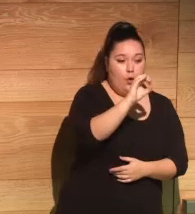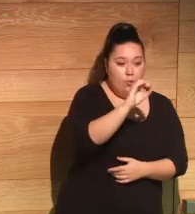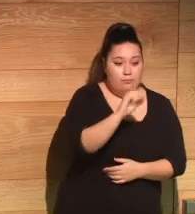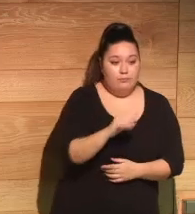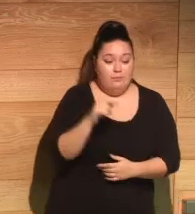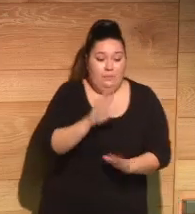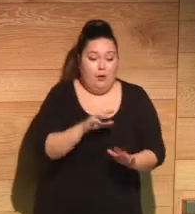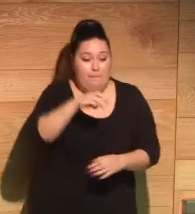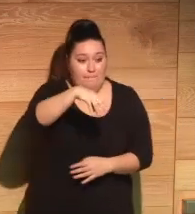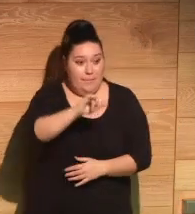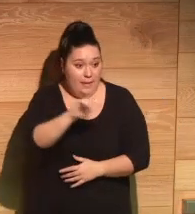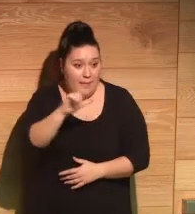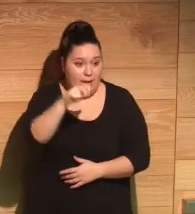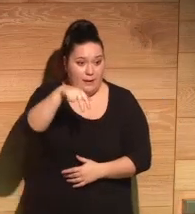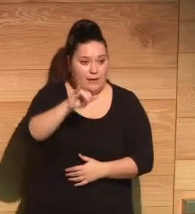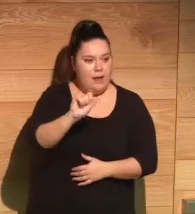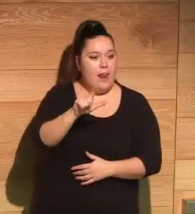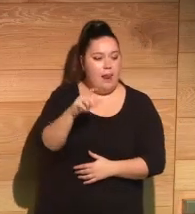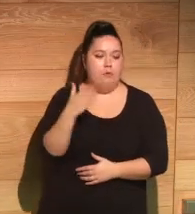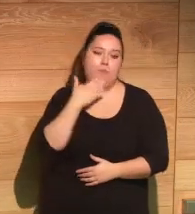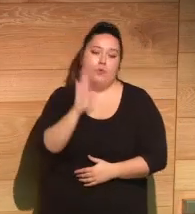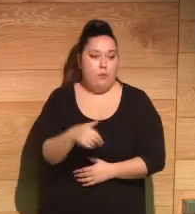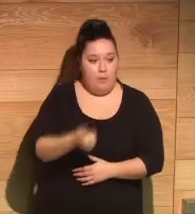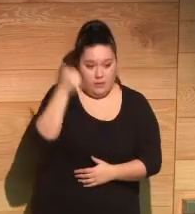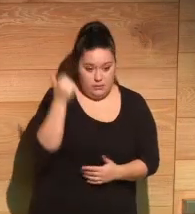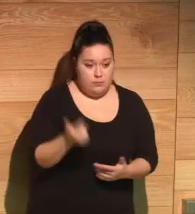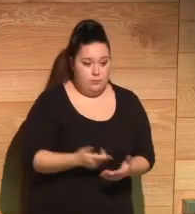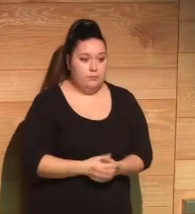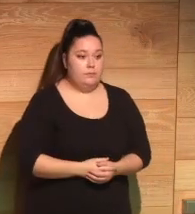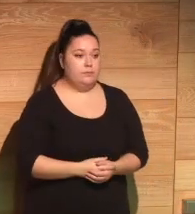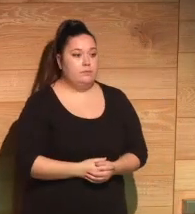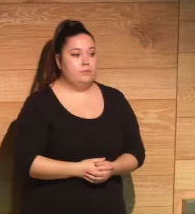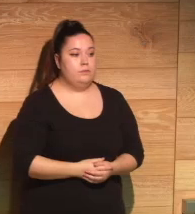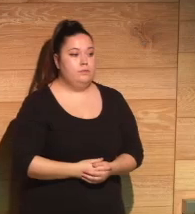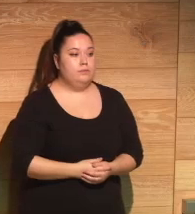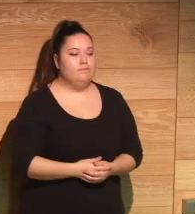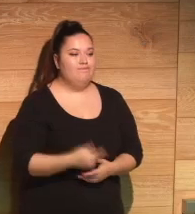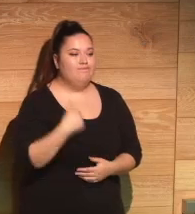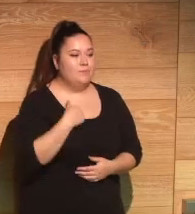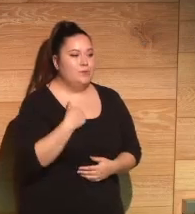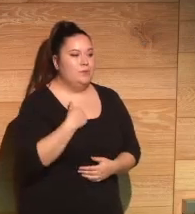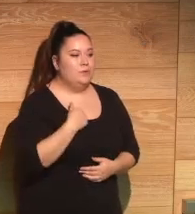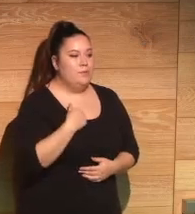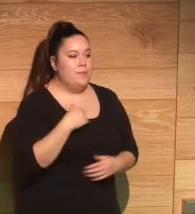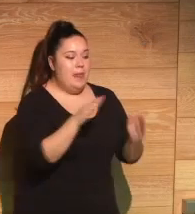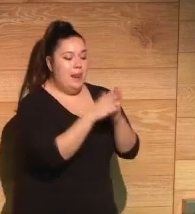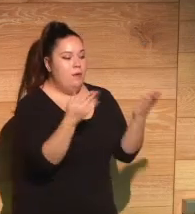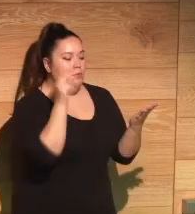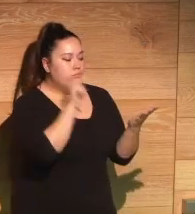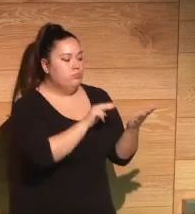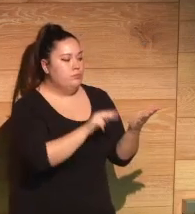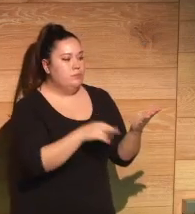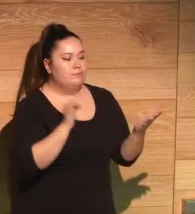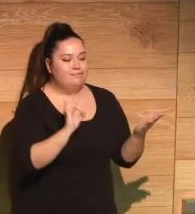digamos, un poco más cool y nos achaca que no nos hagamos a un lado para dejar paso. Sí. Bueno, yo me he leído el libro para preparar